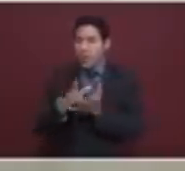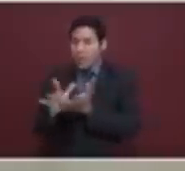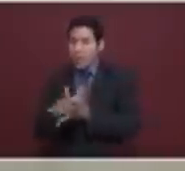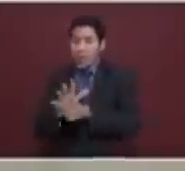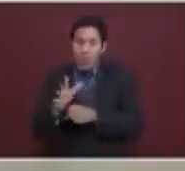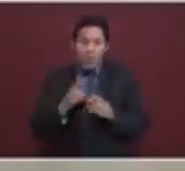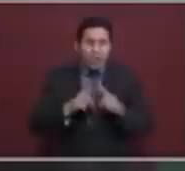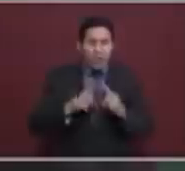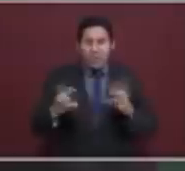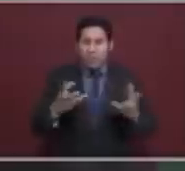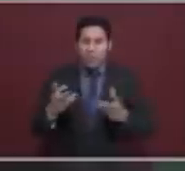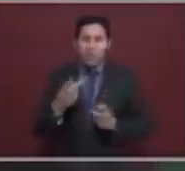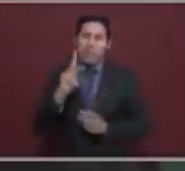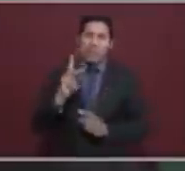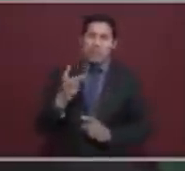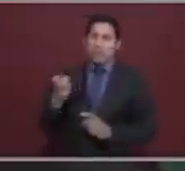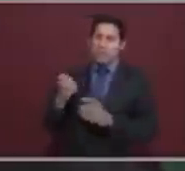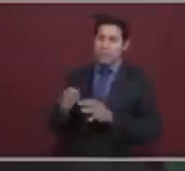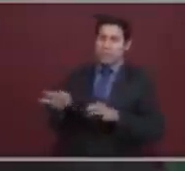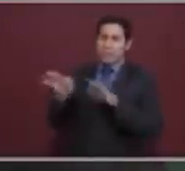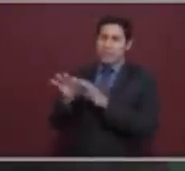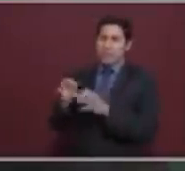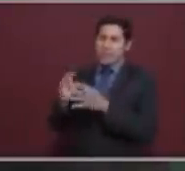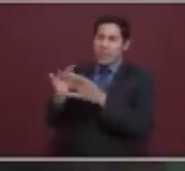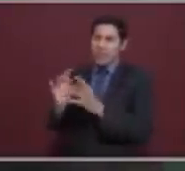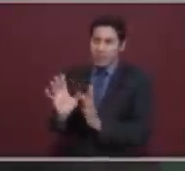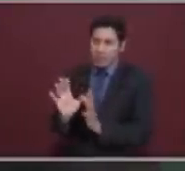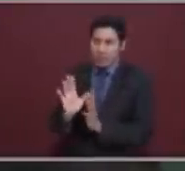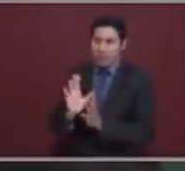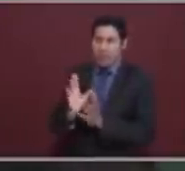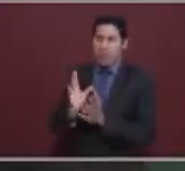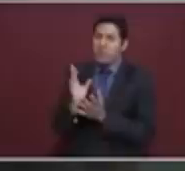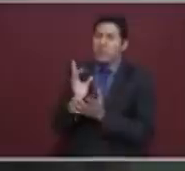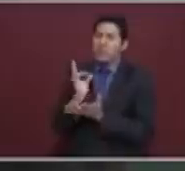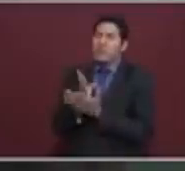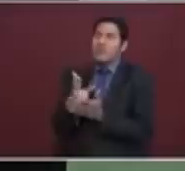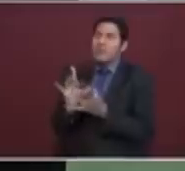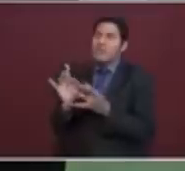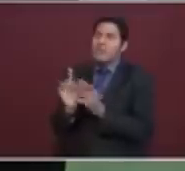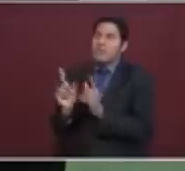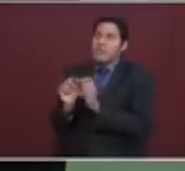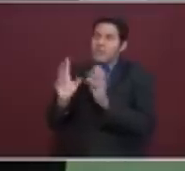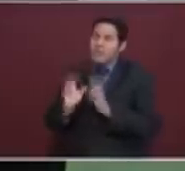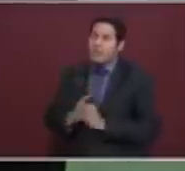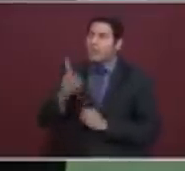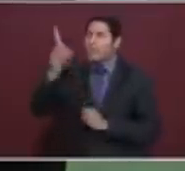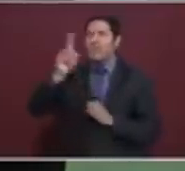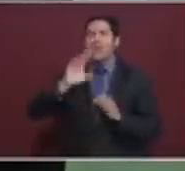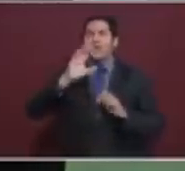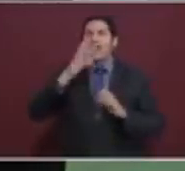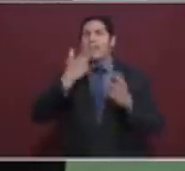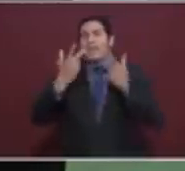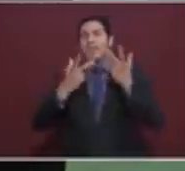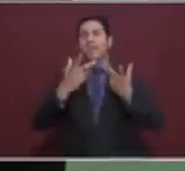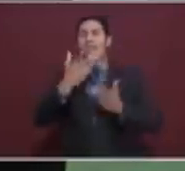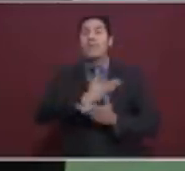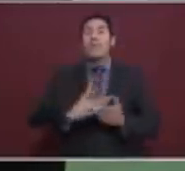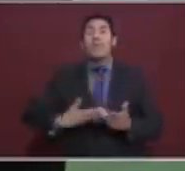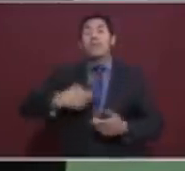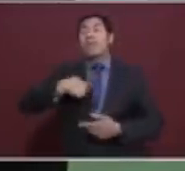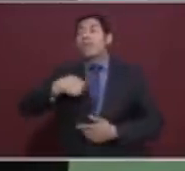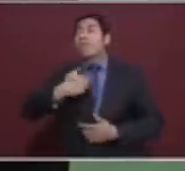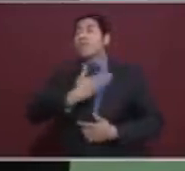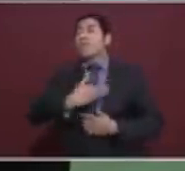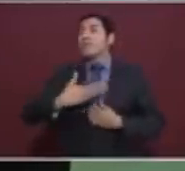pero no nos metamos en eso nada más es para tener todos los antecedentes oiga presidente